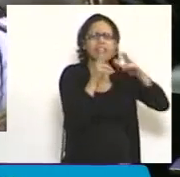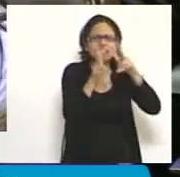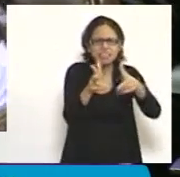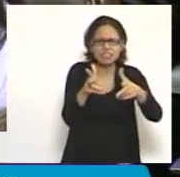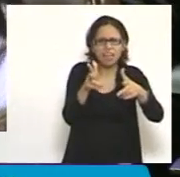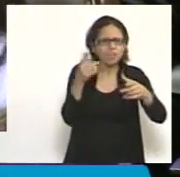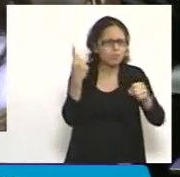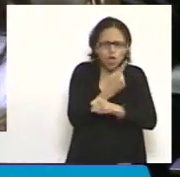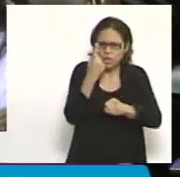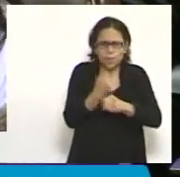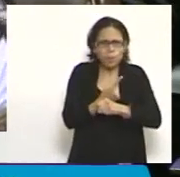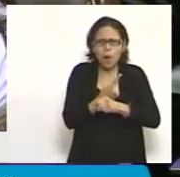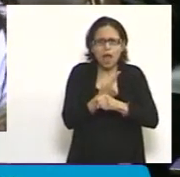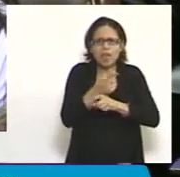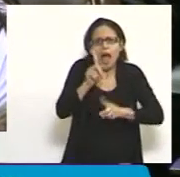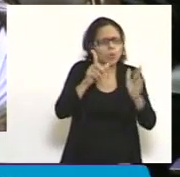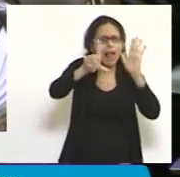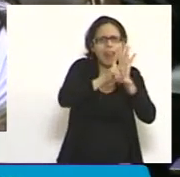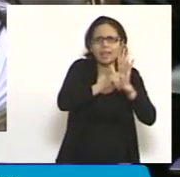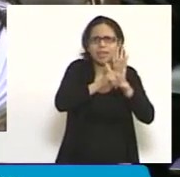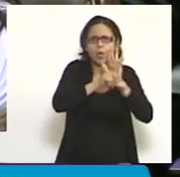por inconstitucionalidad una ley,